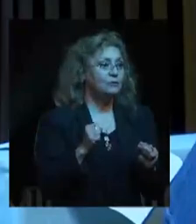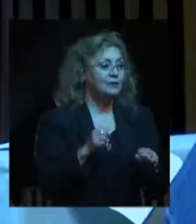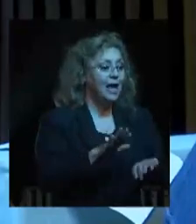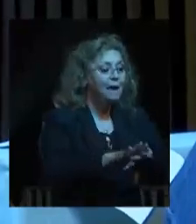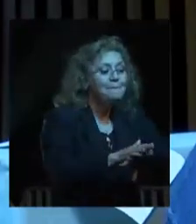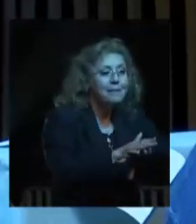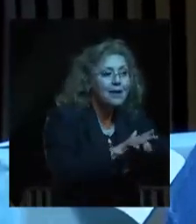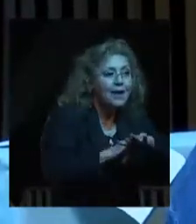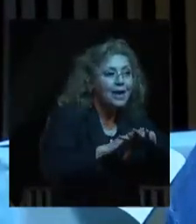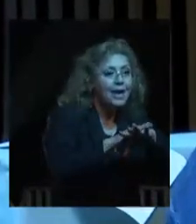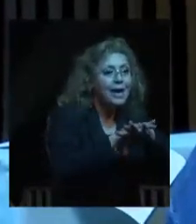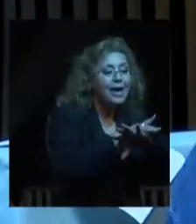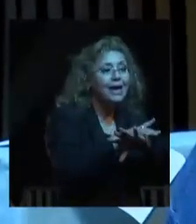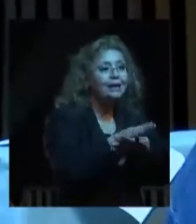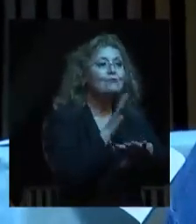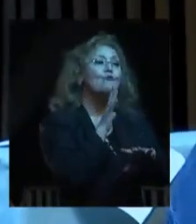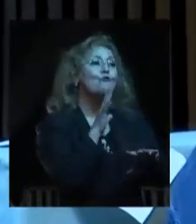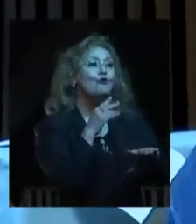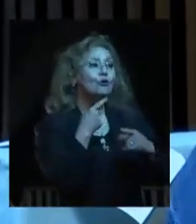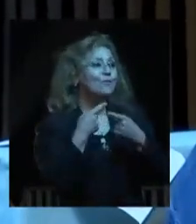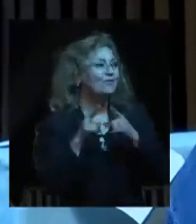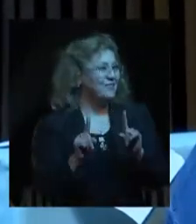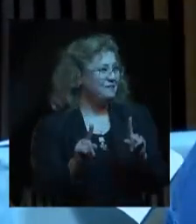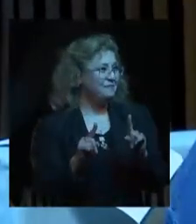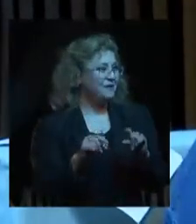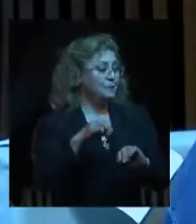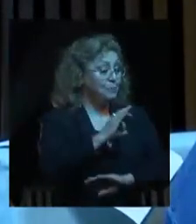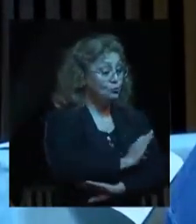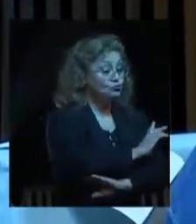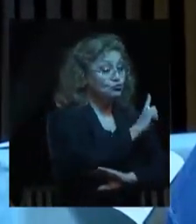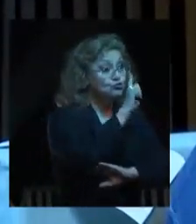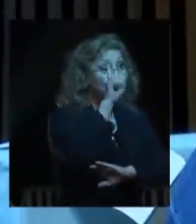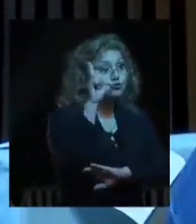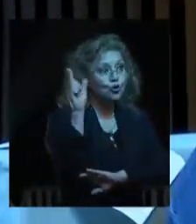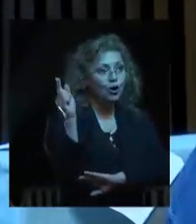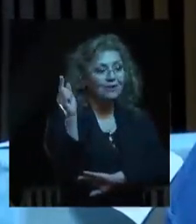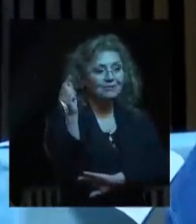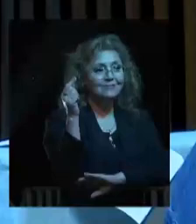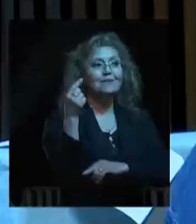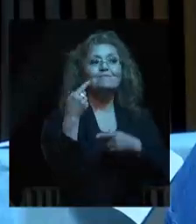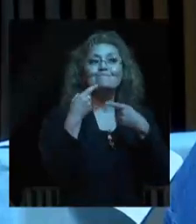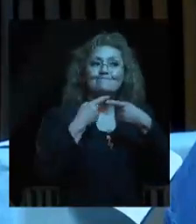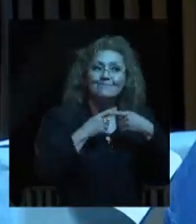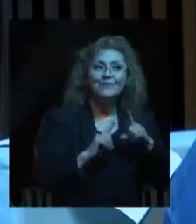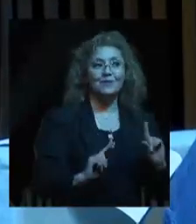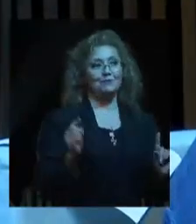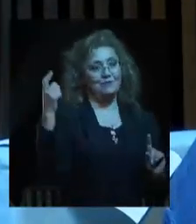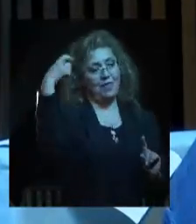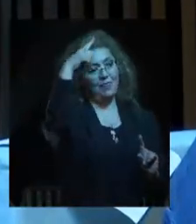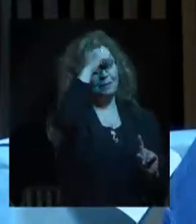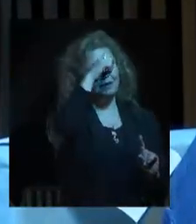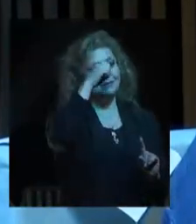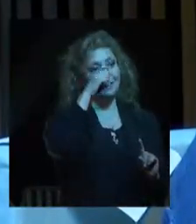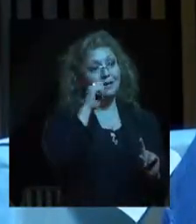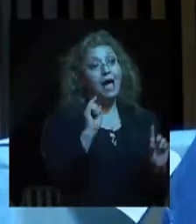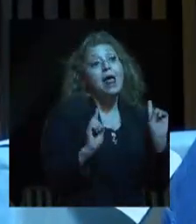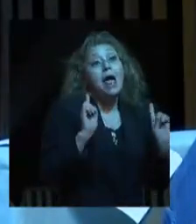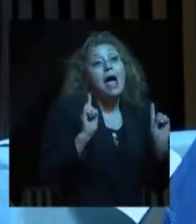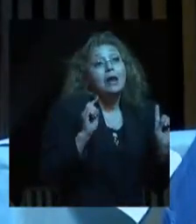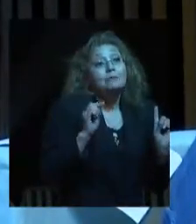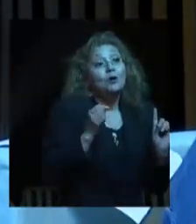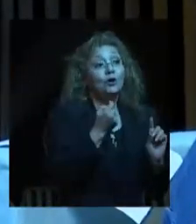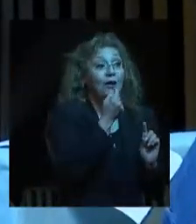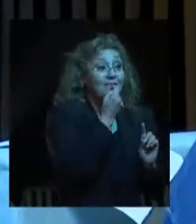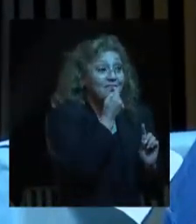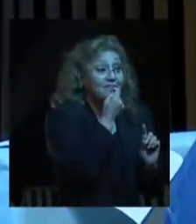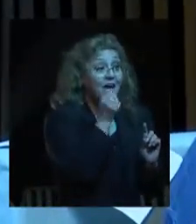otra tonalidad porque la radiación solar es bien complicada. A lo mejor sí vamos a ser hombrecitos verdes y mujercitas verdes